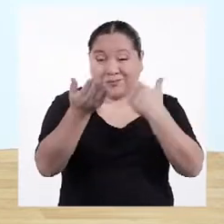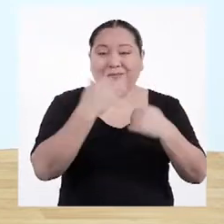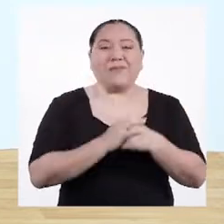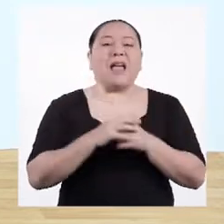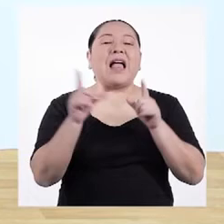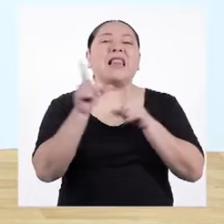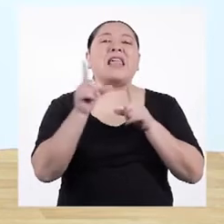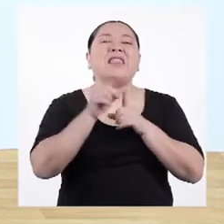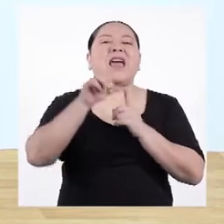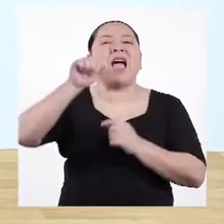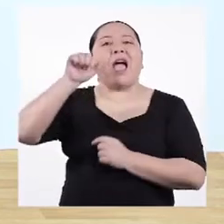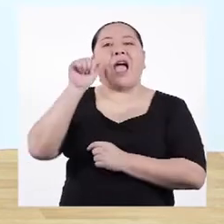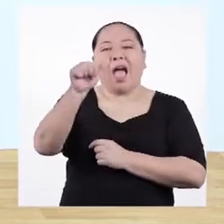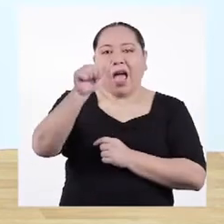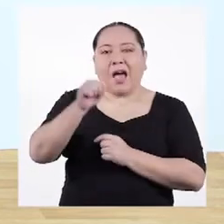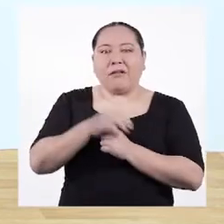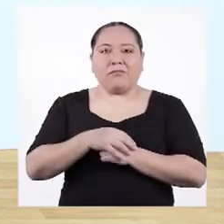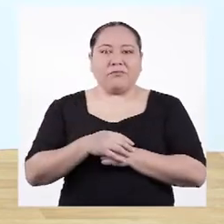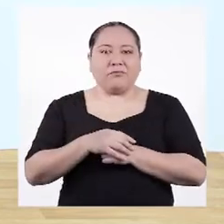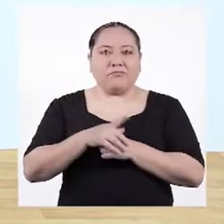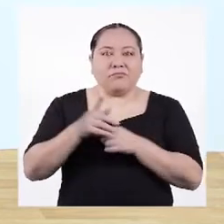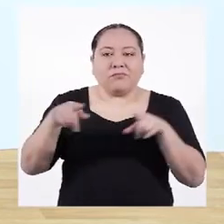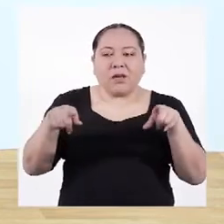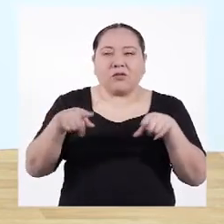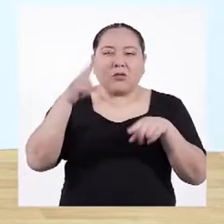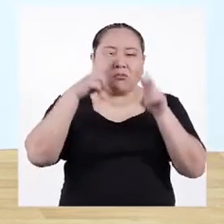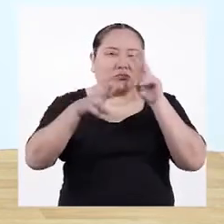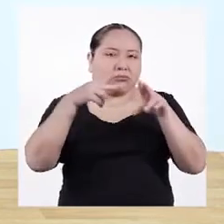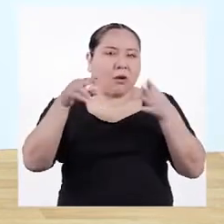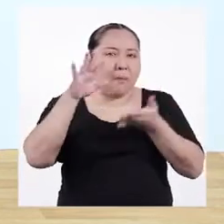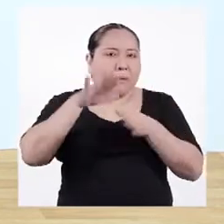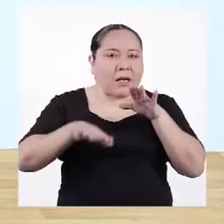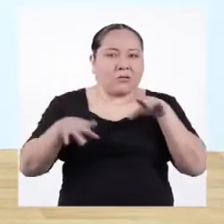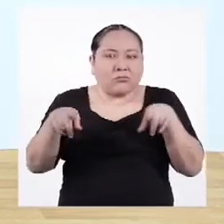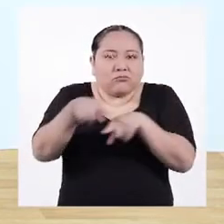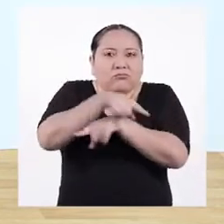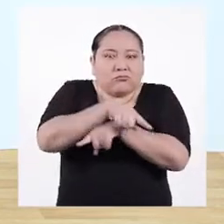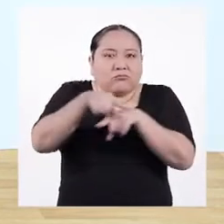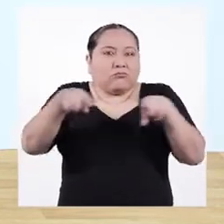la letra A, vamos a intercalar los pasos de criss-cross que se realizan de esta manera.